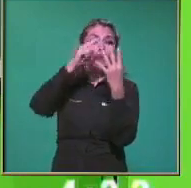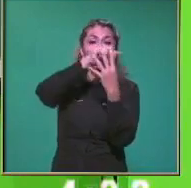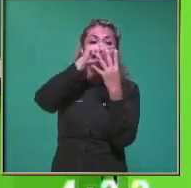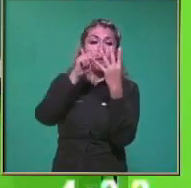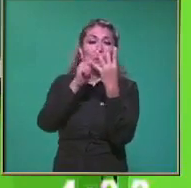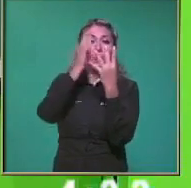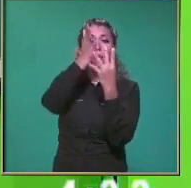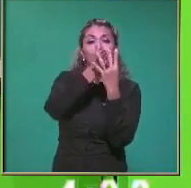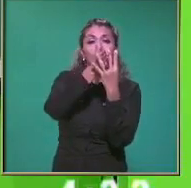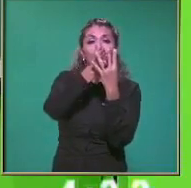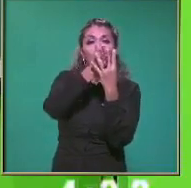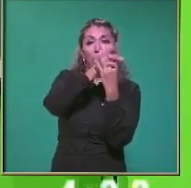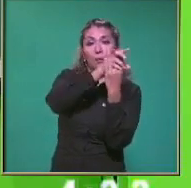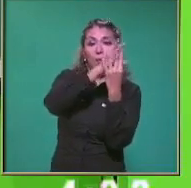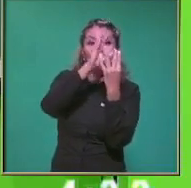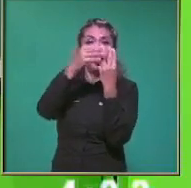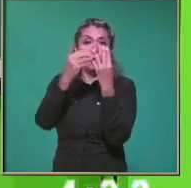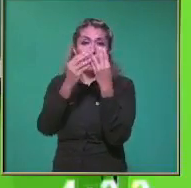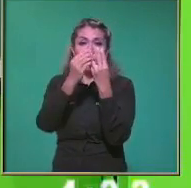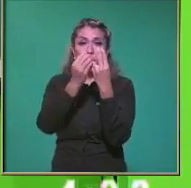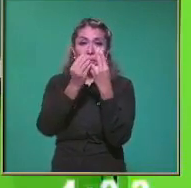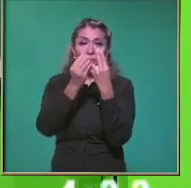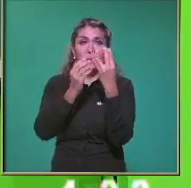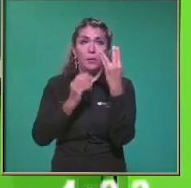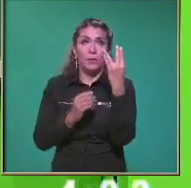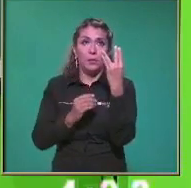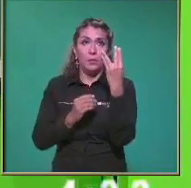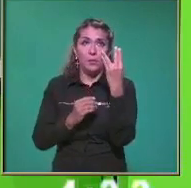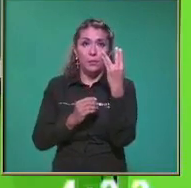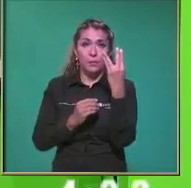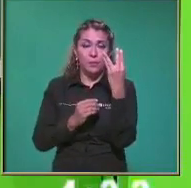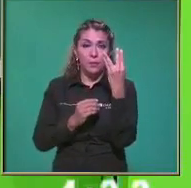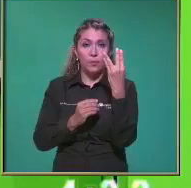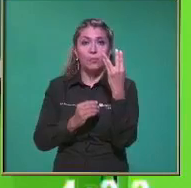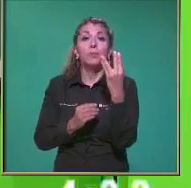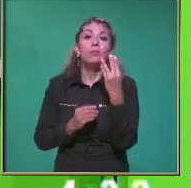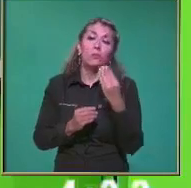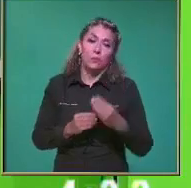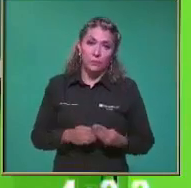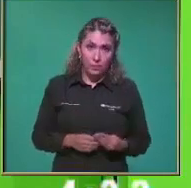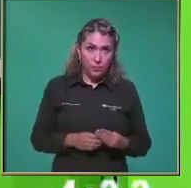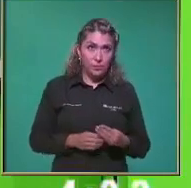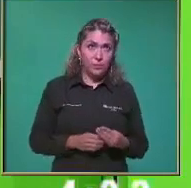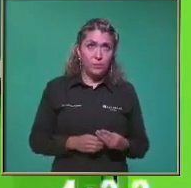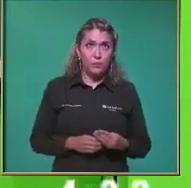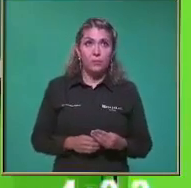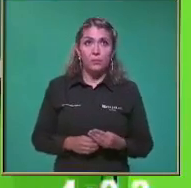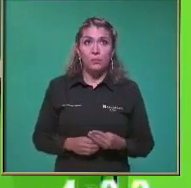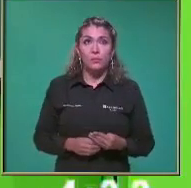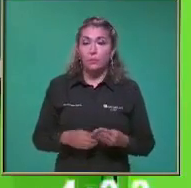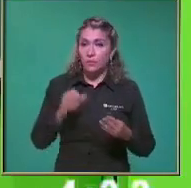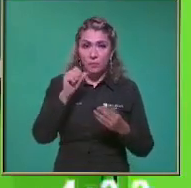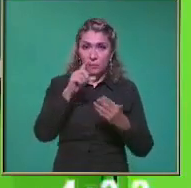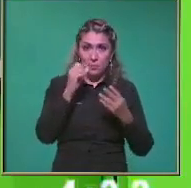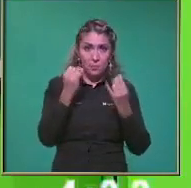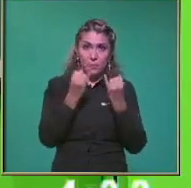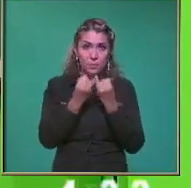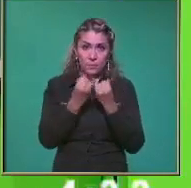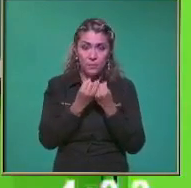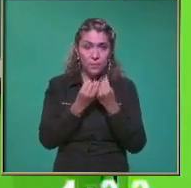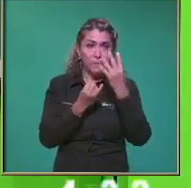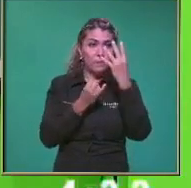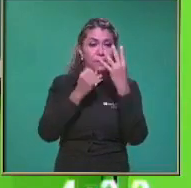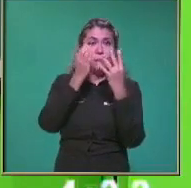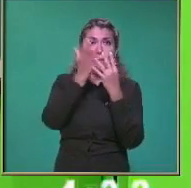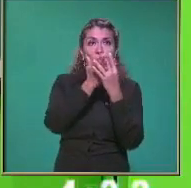es lo mismo que tener dos cuartos. Ahorita que teníamos el listón, por si acaso no se fijaron, cuando tenía cuartos, es lo mismo